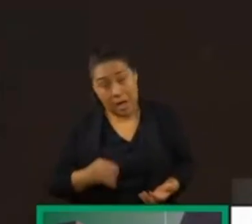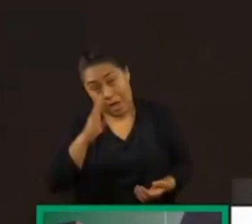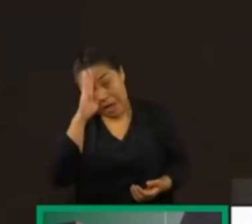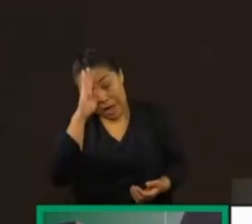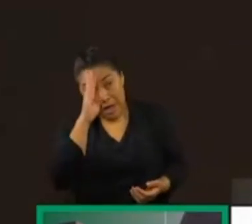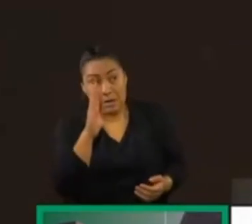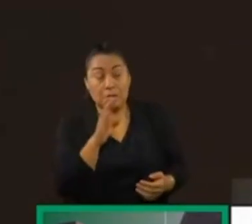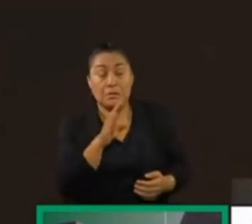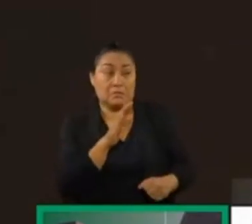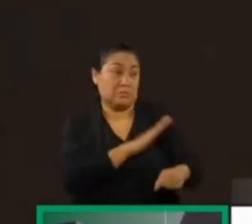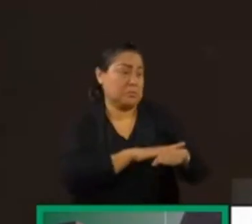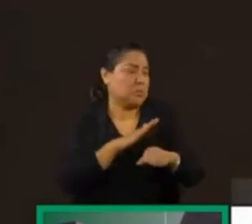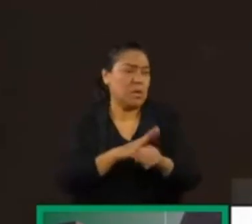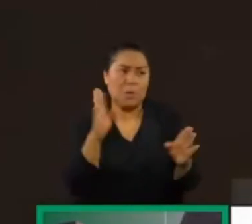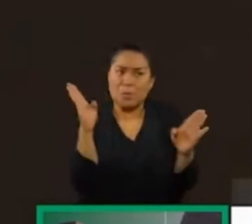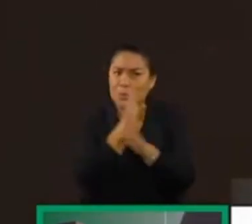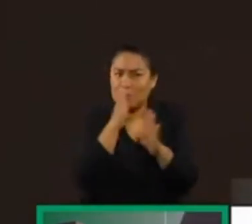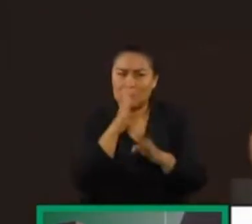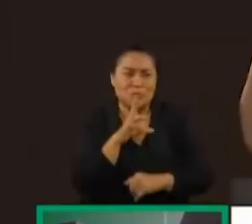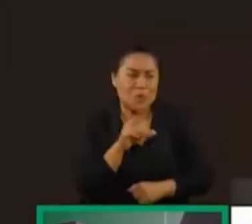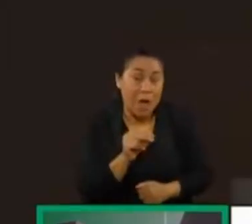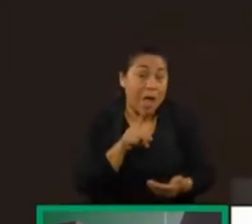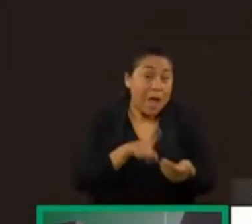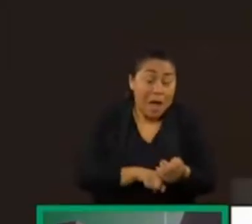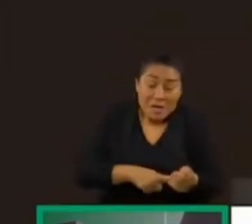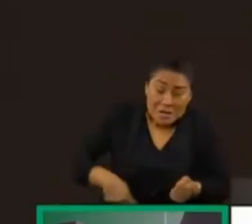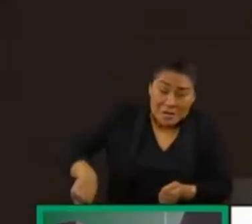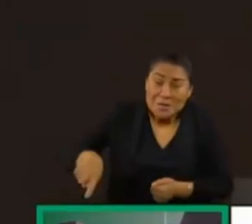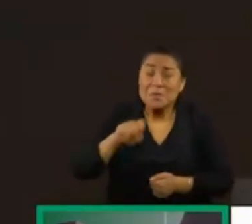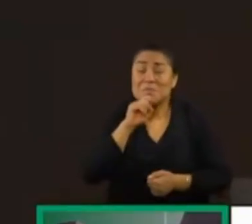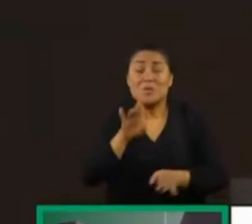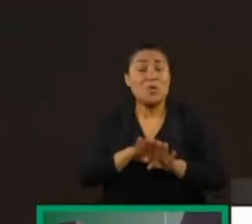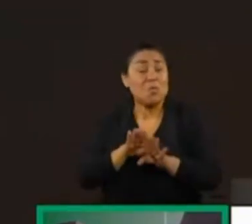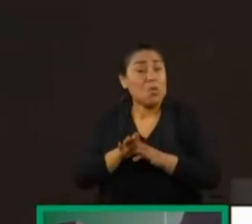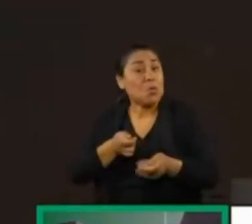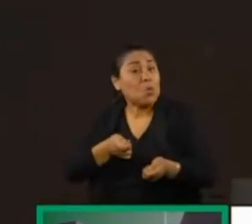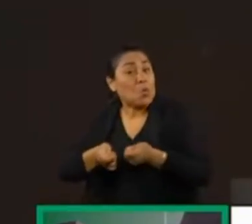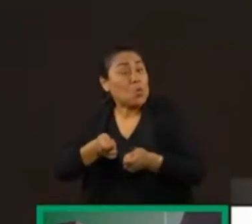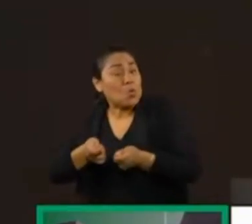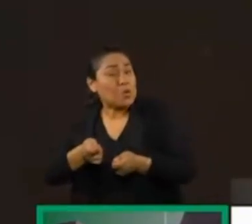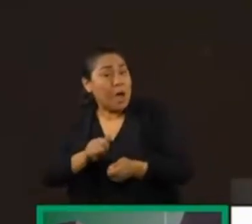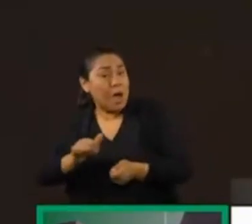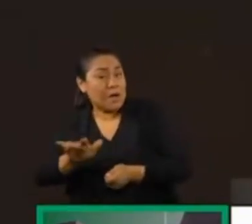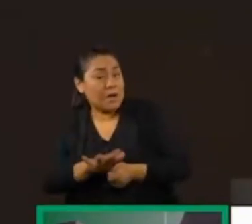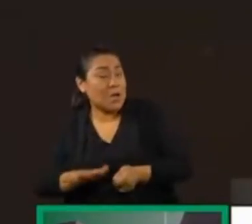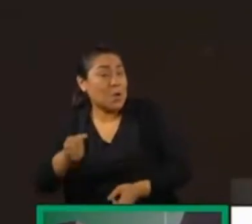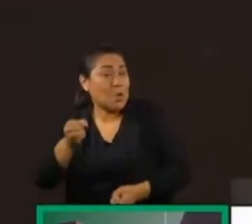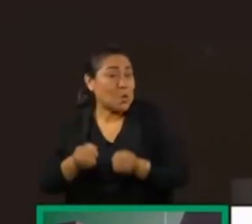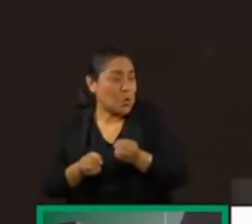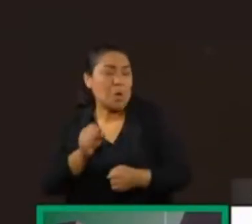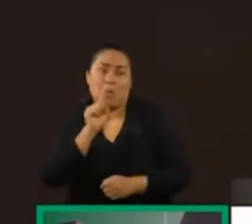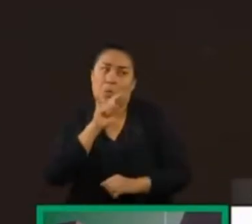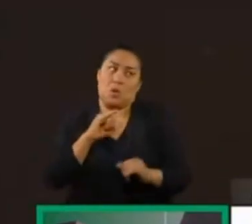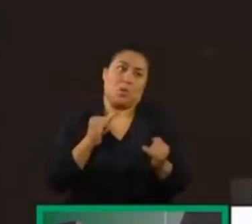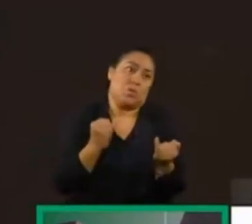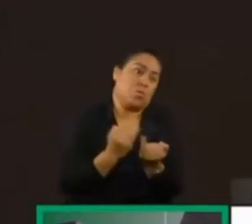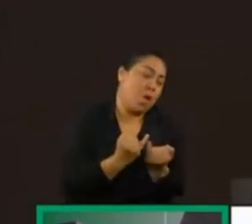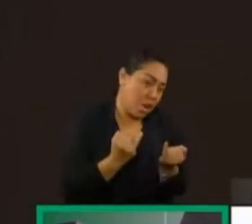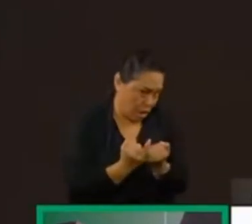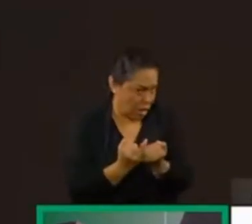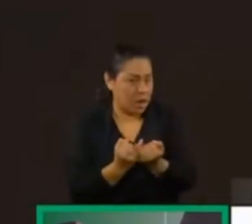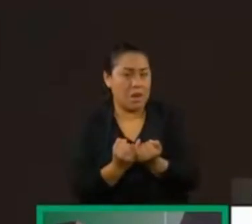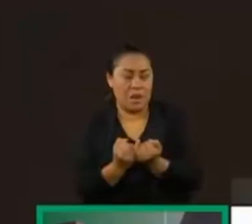a espiar. El control judicial, el mismo del que tomaron ustedes control al más puro y